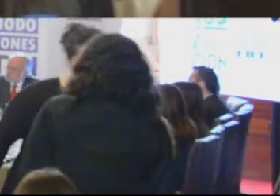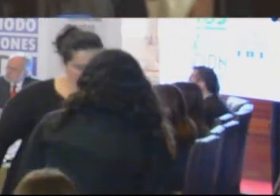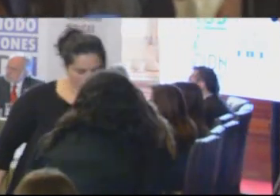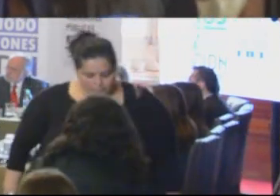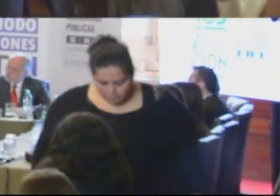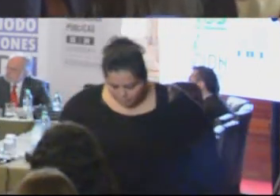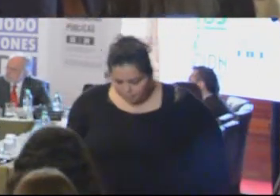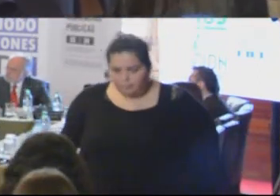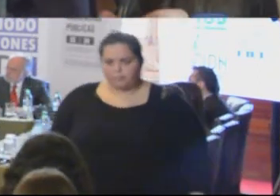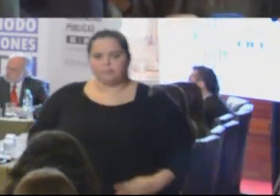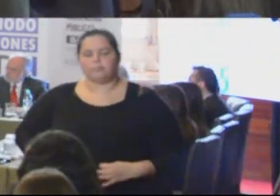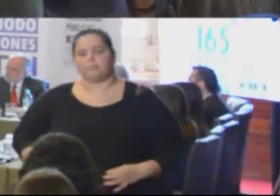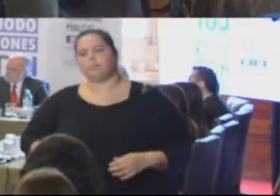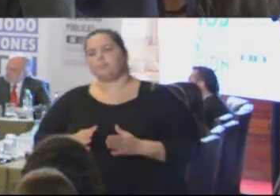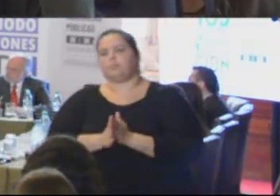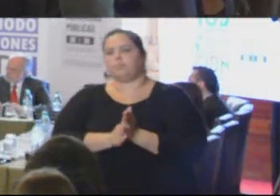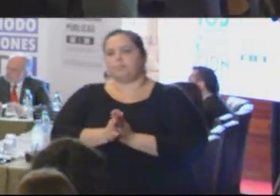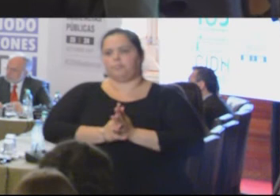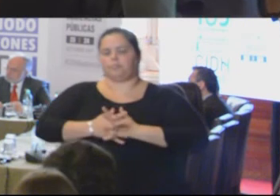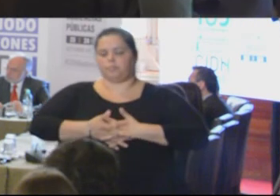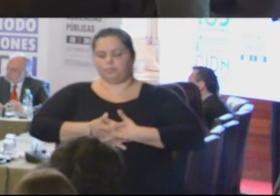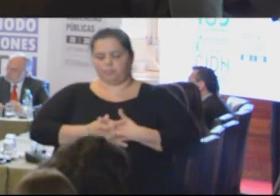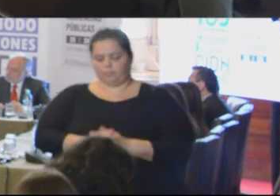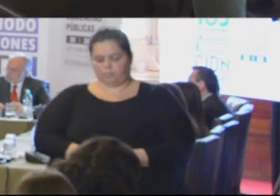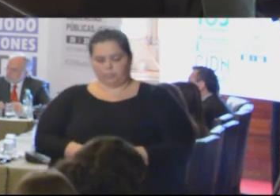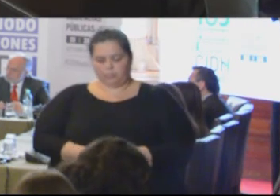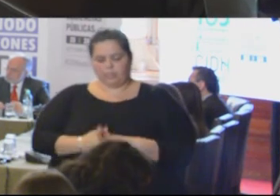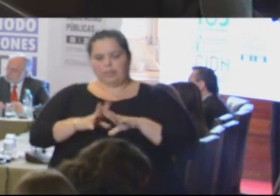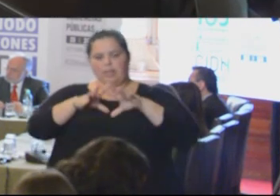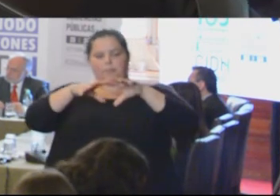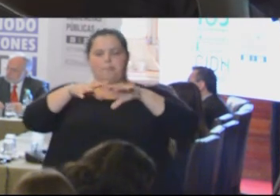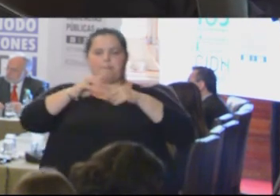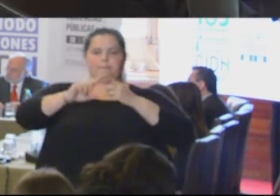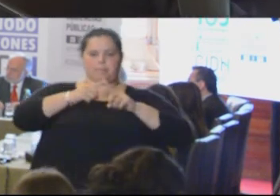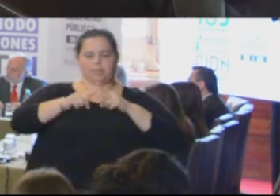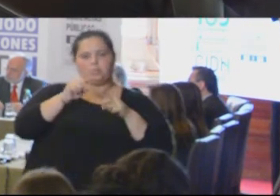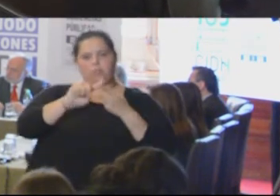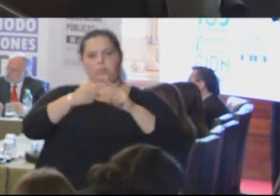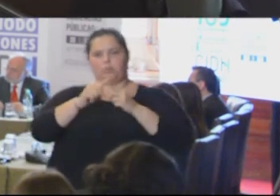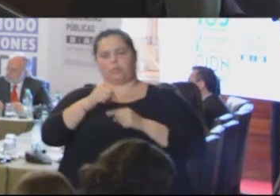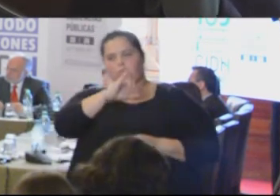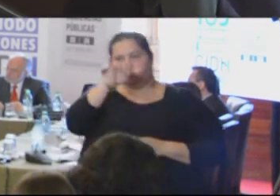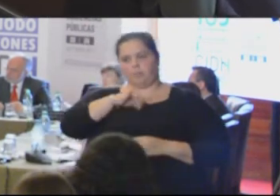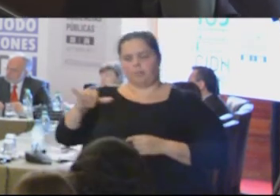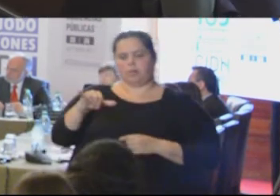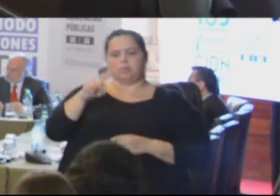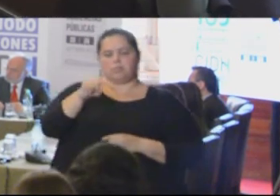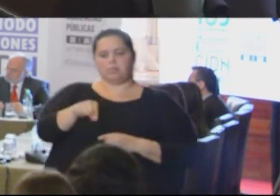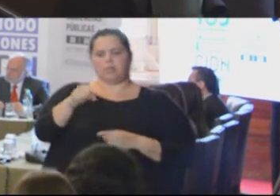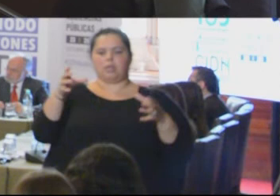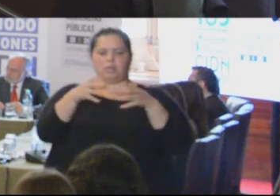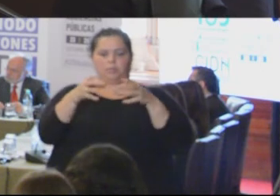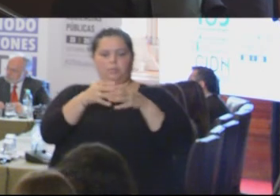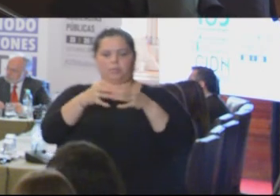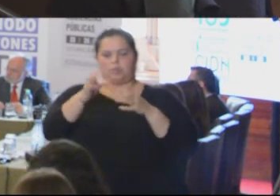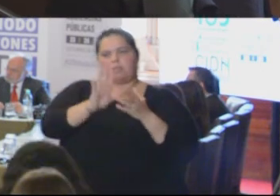un papel determinante en la implementación de los acuerdos de paz lo realizará la fiscalía general de la nación quien deberá elaborar